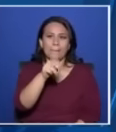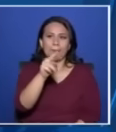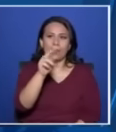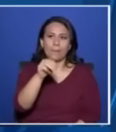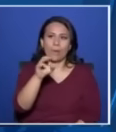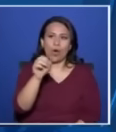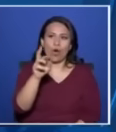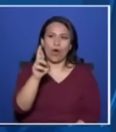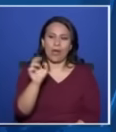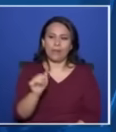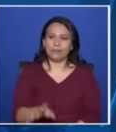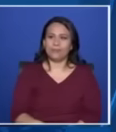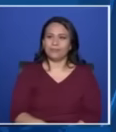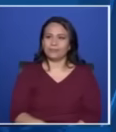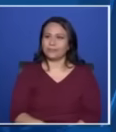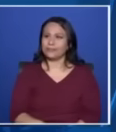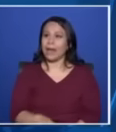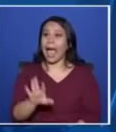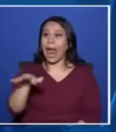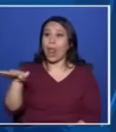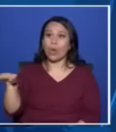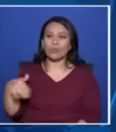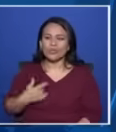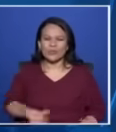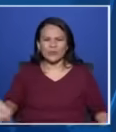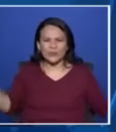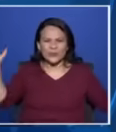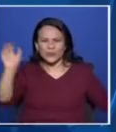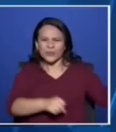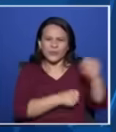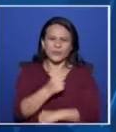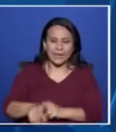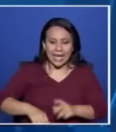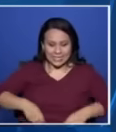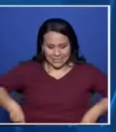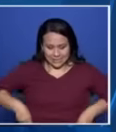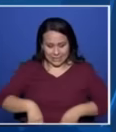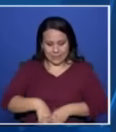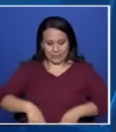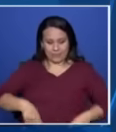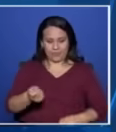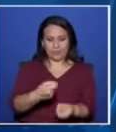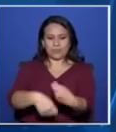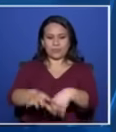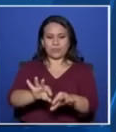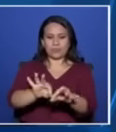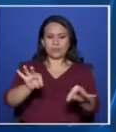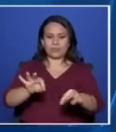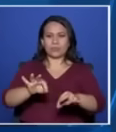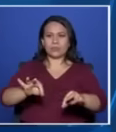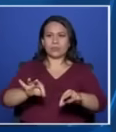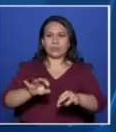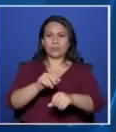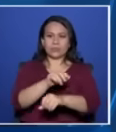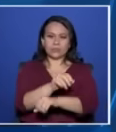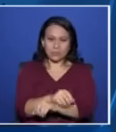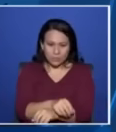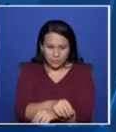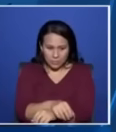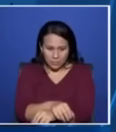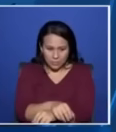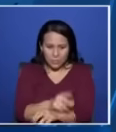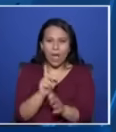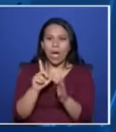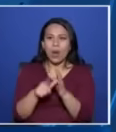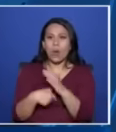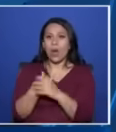Encalada. Los alumnos se unieron para retener al pillo. Sí, los propios alumnos lo amarraron con correas y luego moradores, al ver la acción de